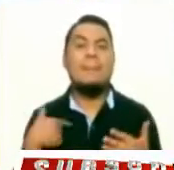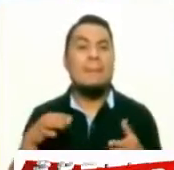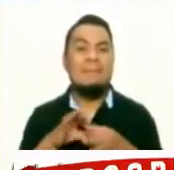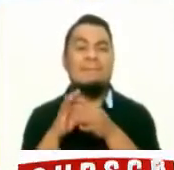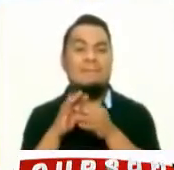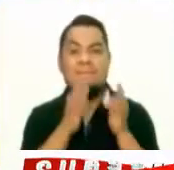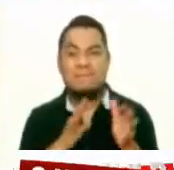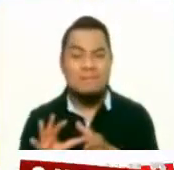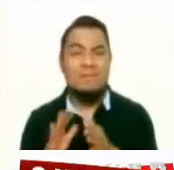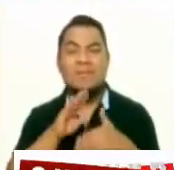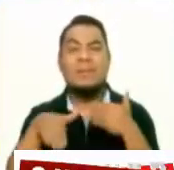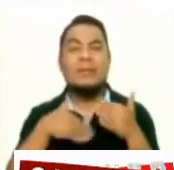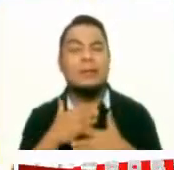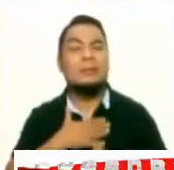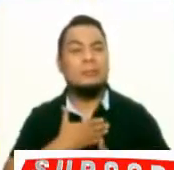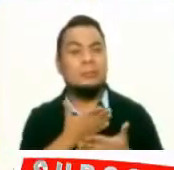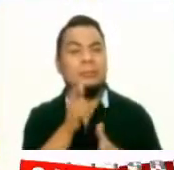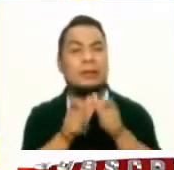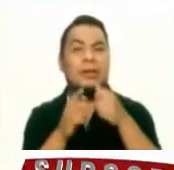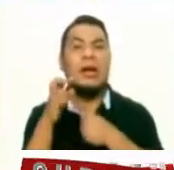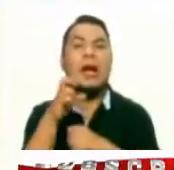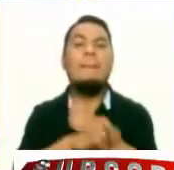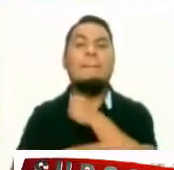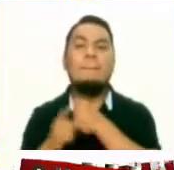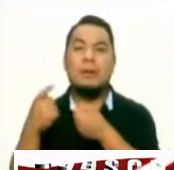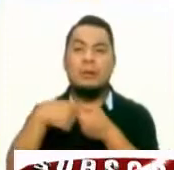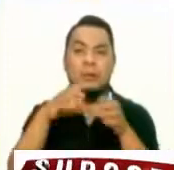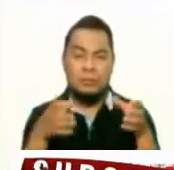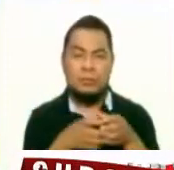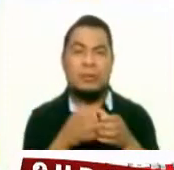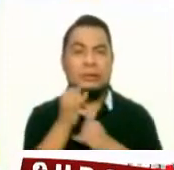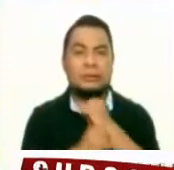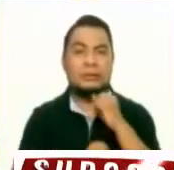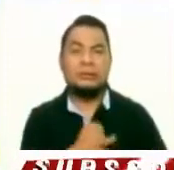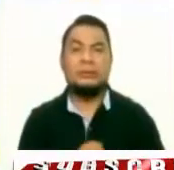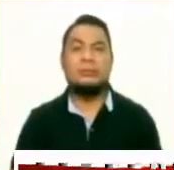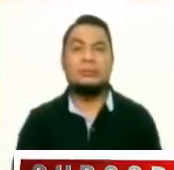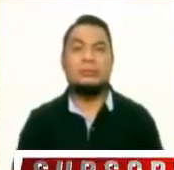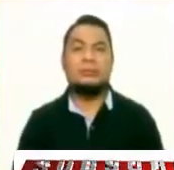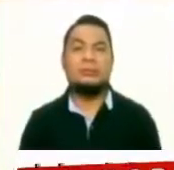poder ayudar a Ucrania también serían amenazados